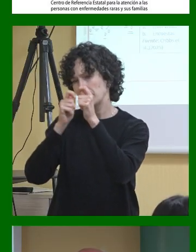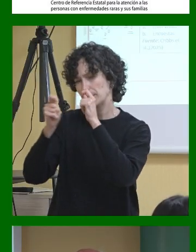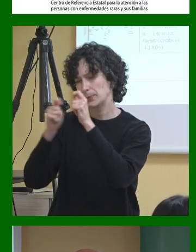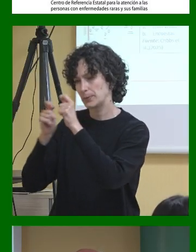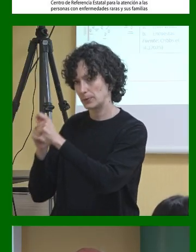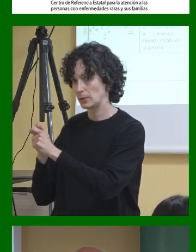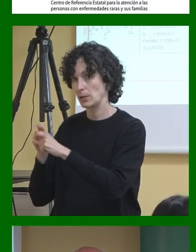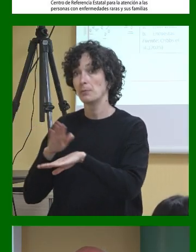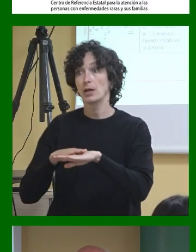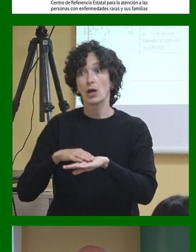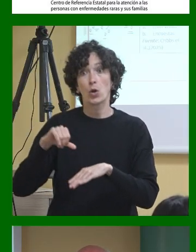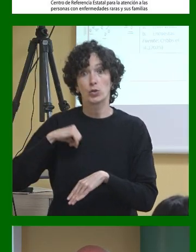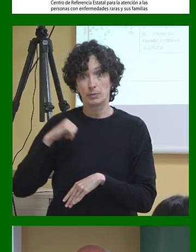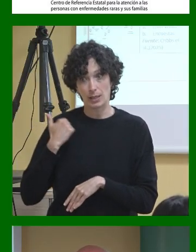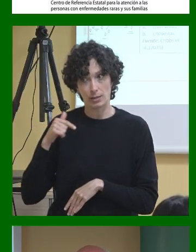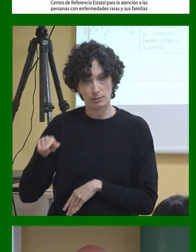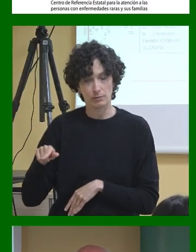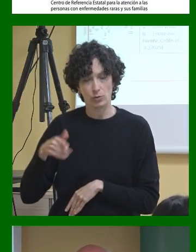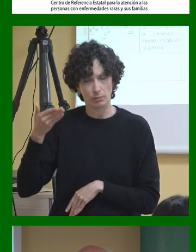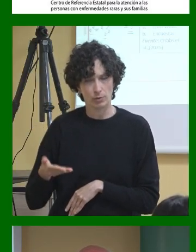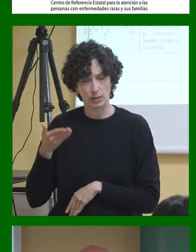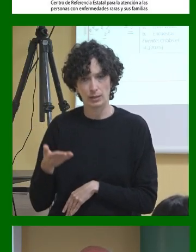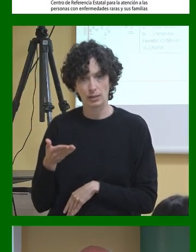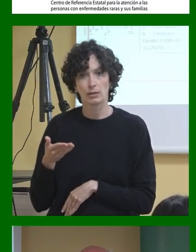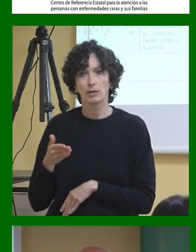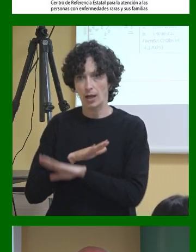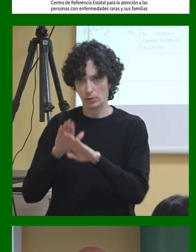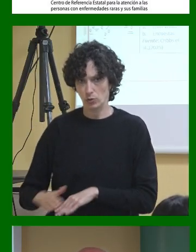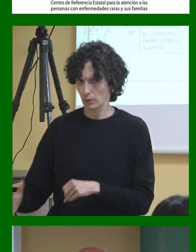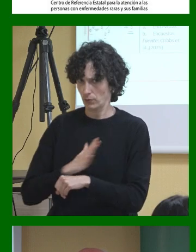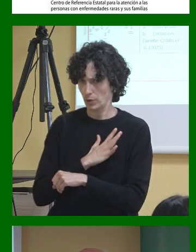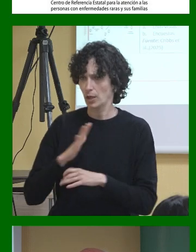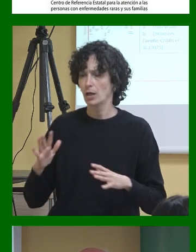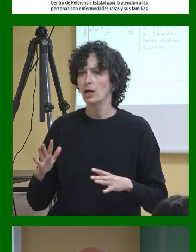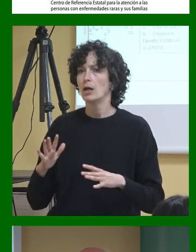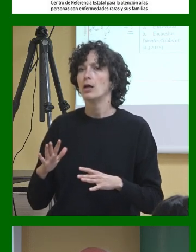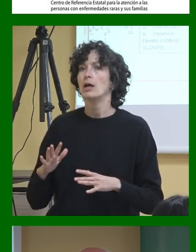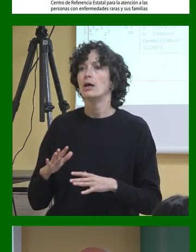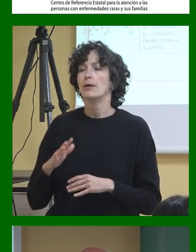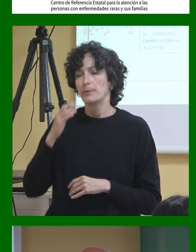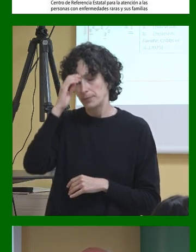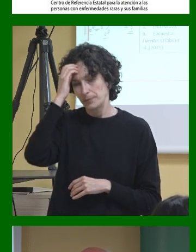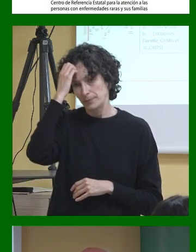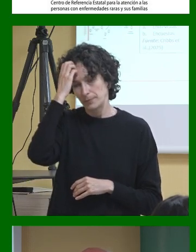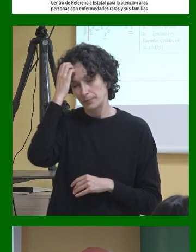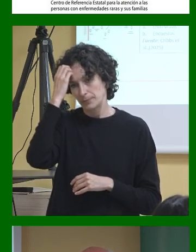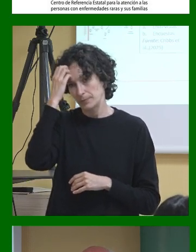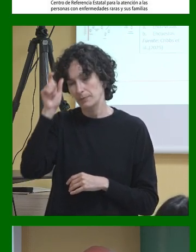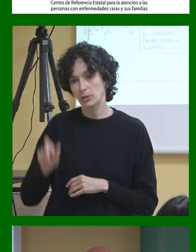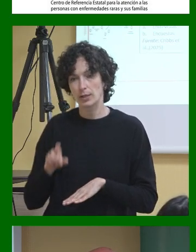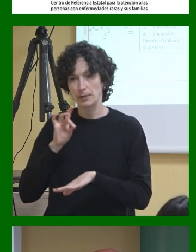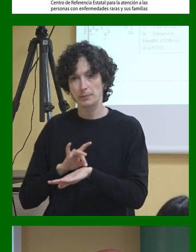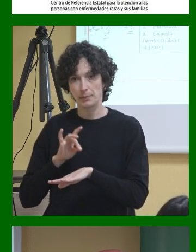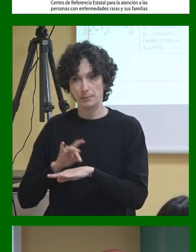los clínicos, que este es el tema fundamental, los clínicos, esto nos condiciona a todos, el orden más importante de atención a un paciente